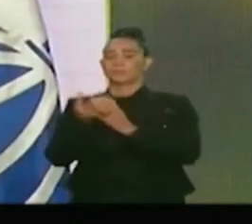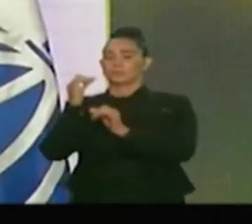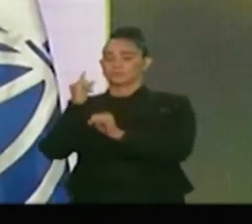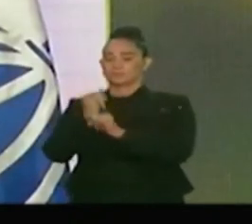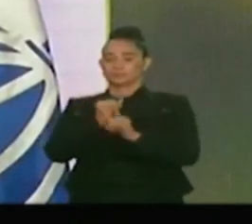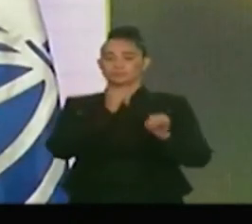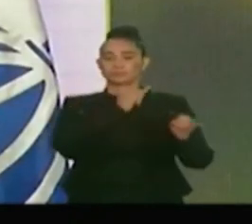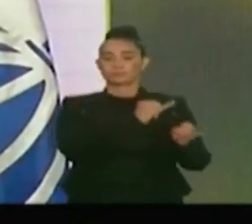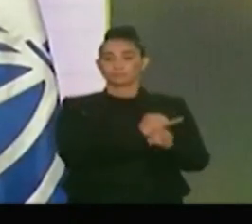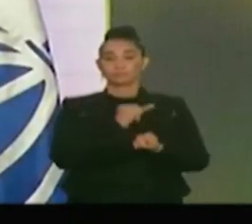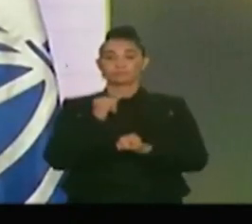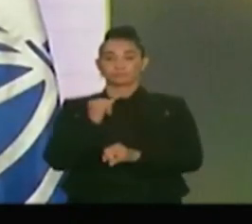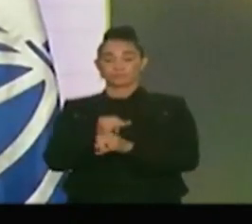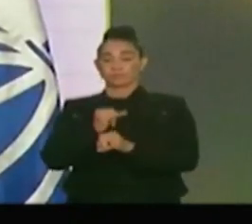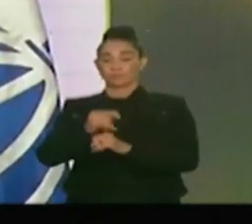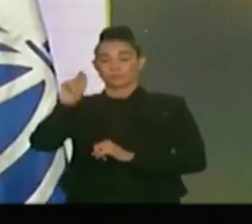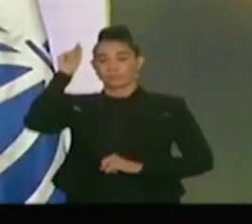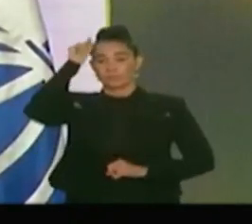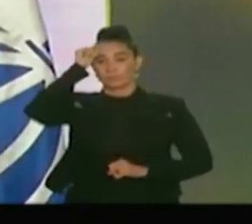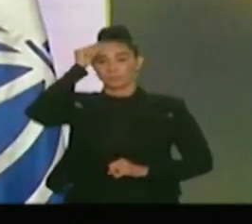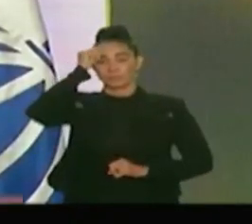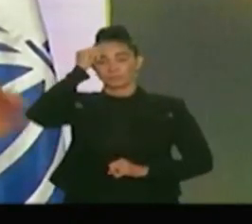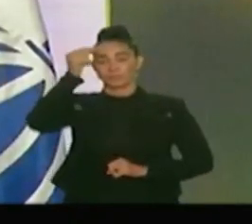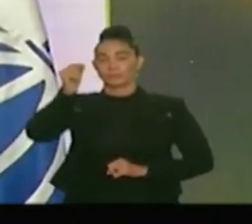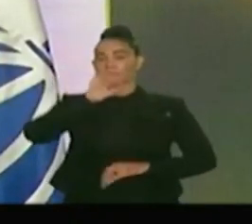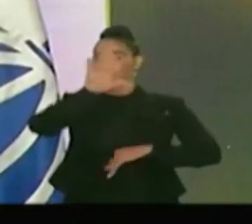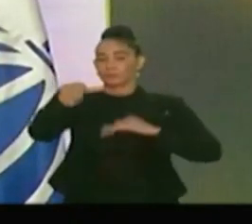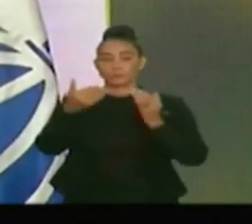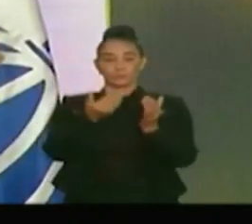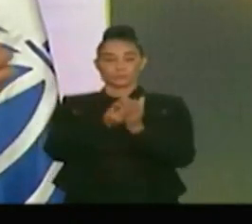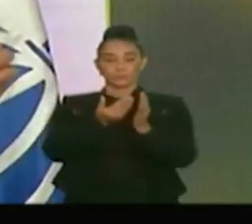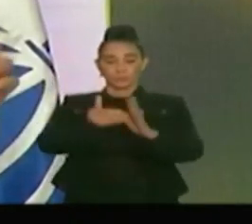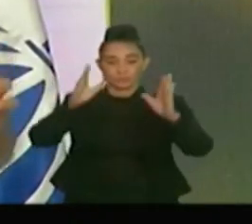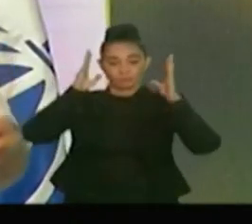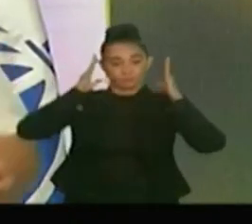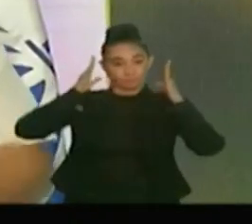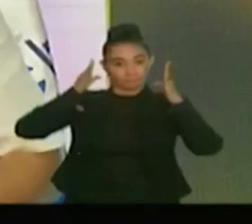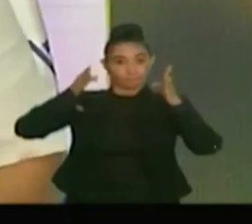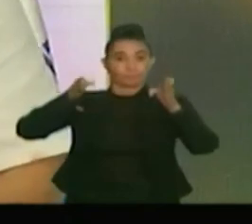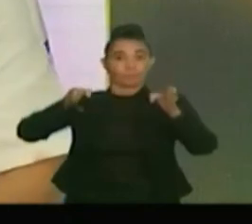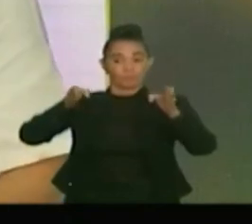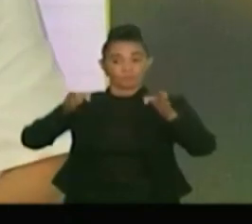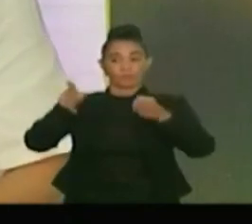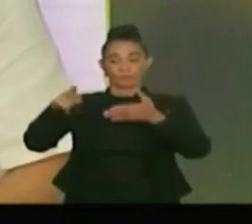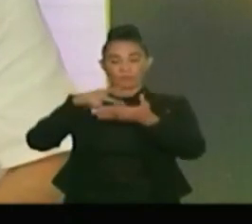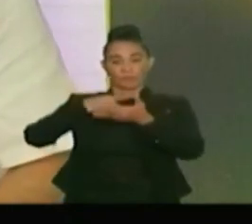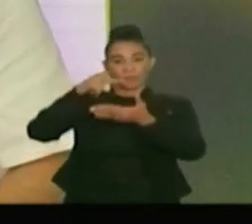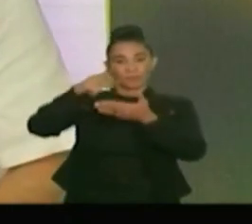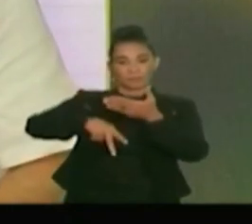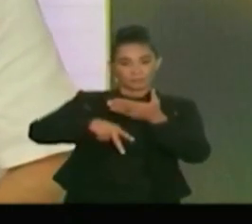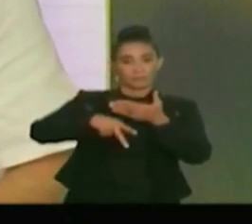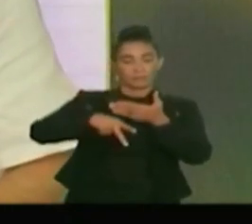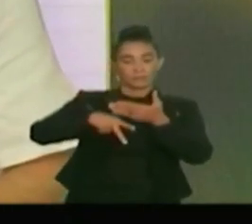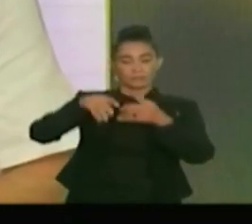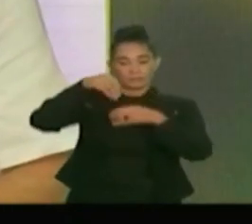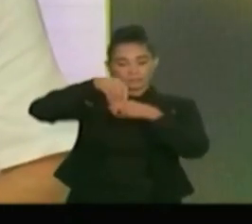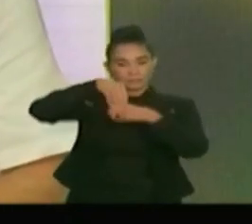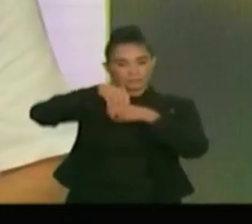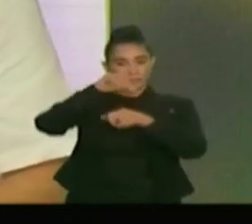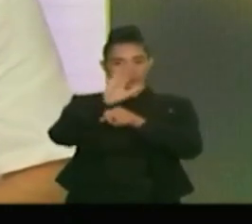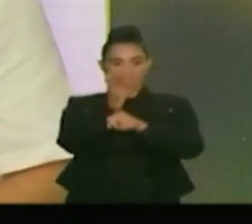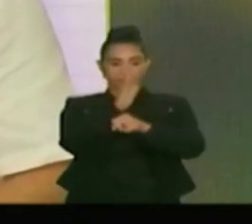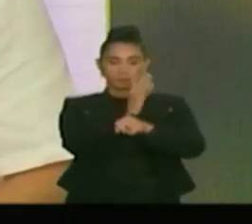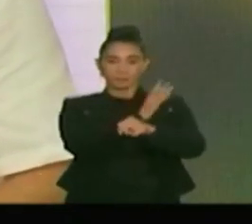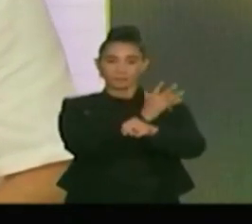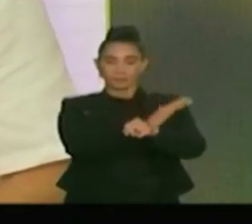organismos del gobierno van a estar dedicados a este plan de reforestación